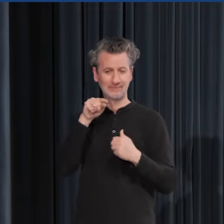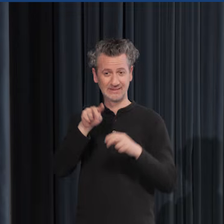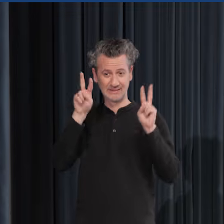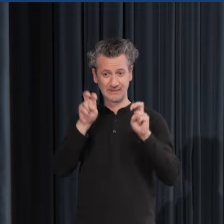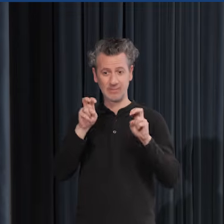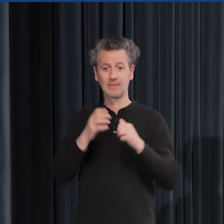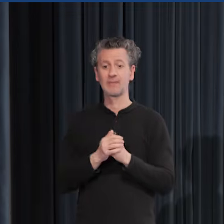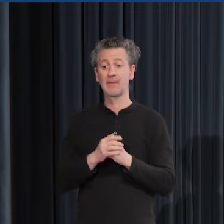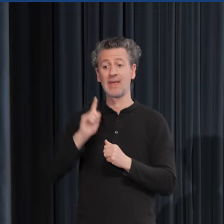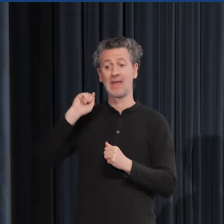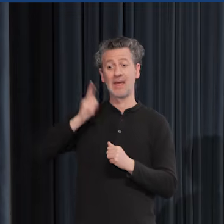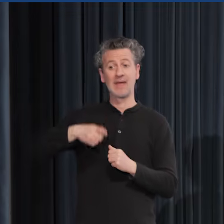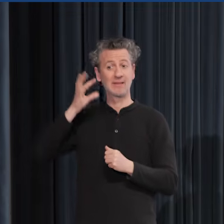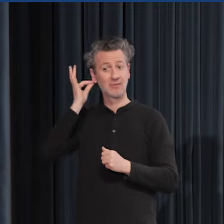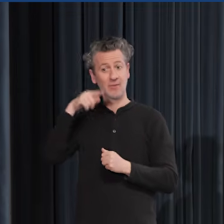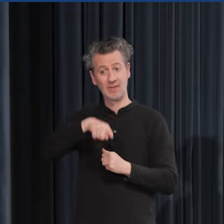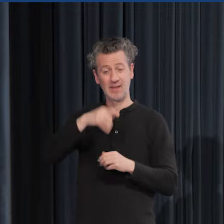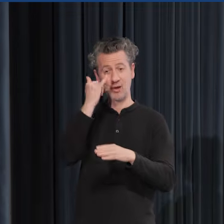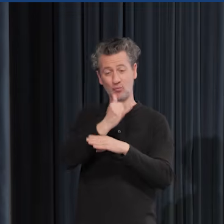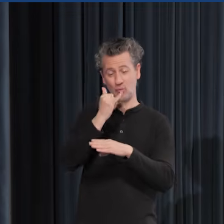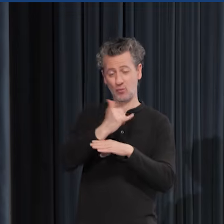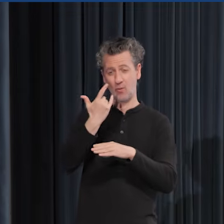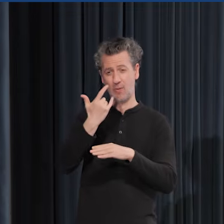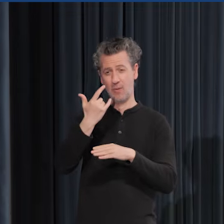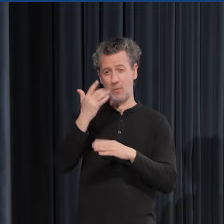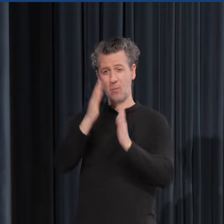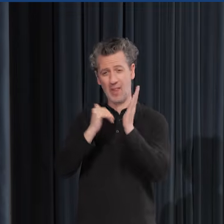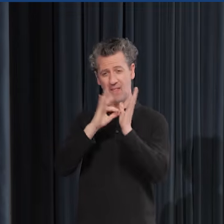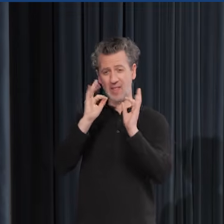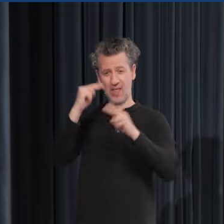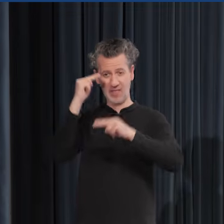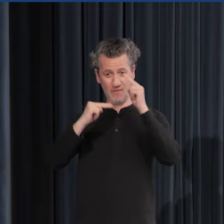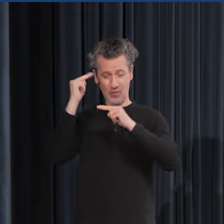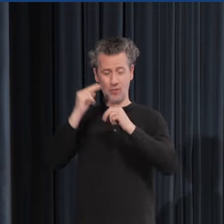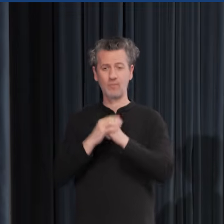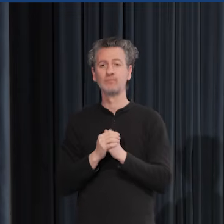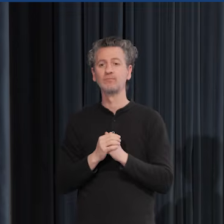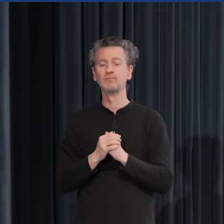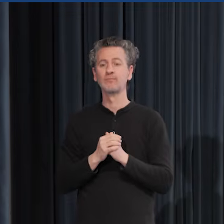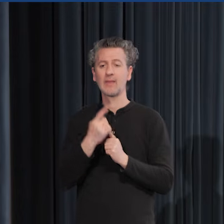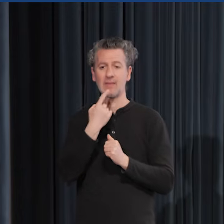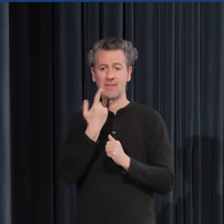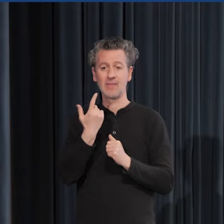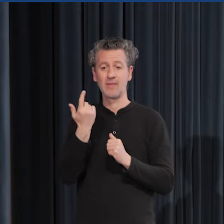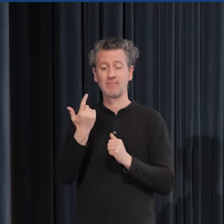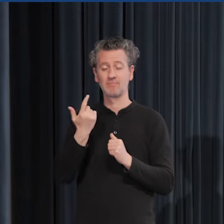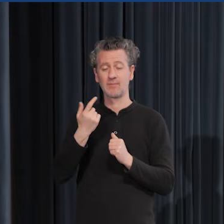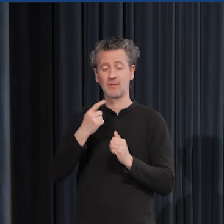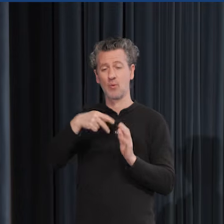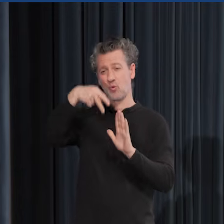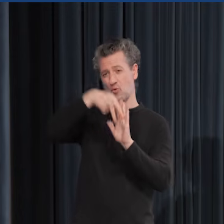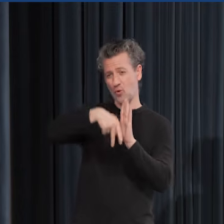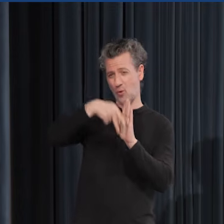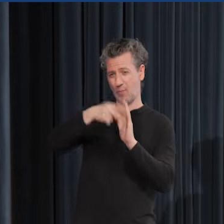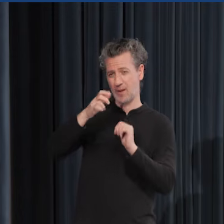la directora del Instituto Valenciano de la Edificación en alguna ocasión ha comentado, y es que las directivas de eficiencia, o sea,